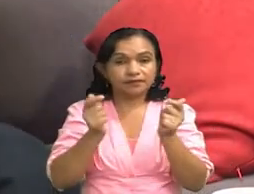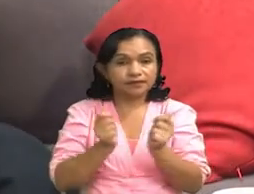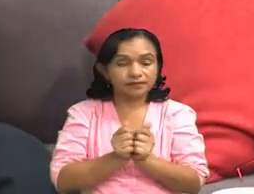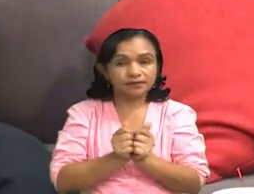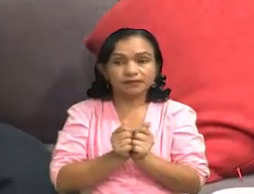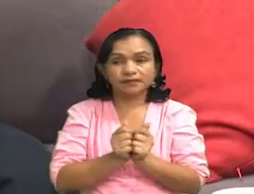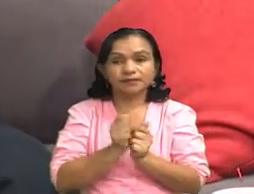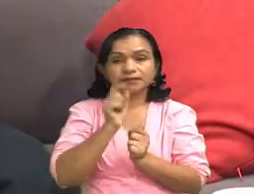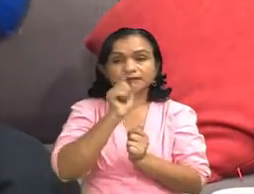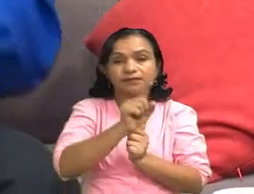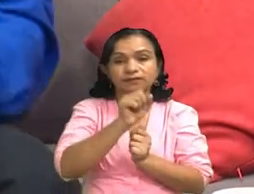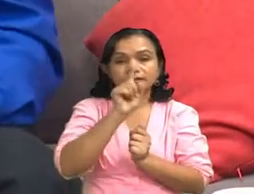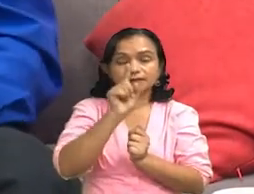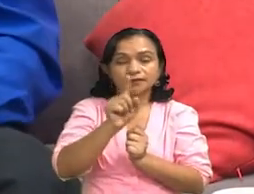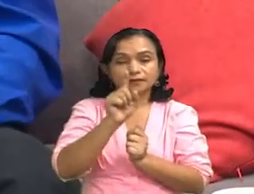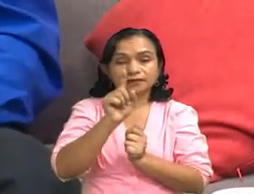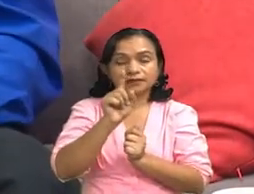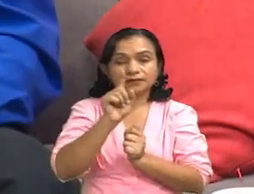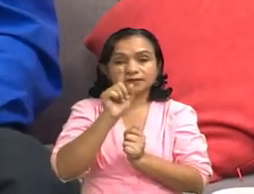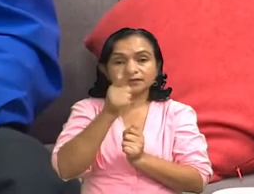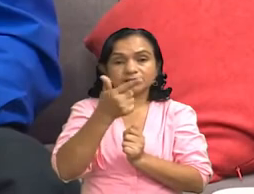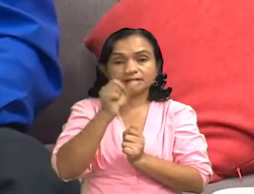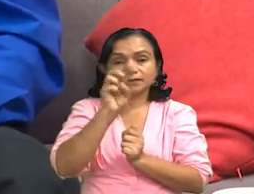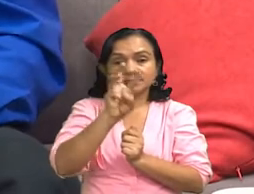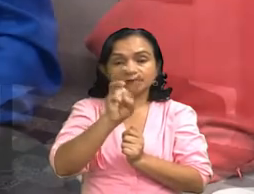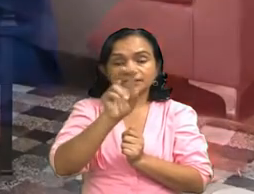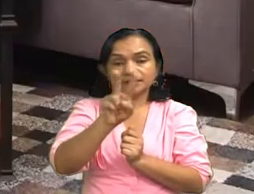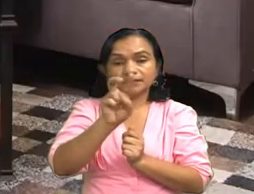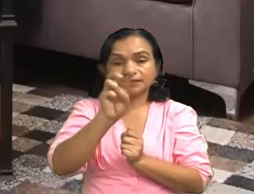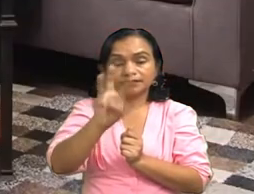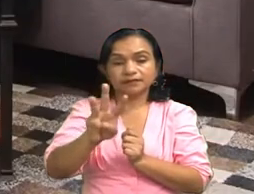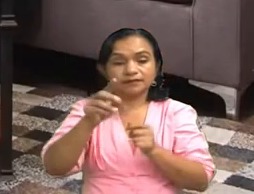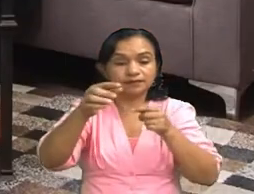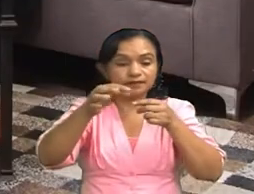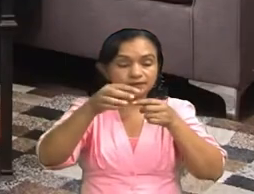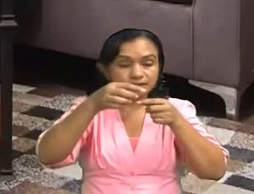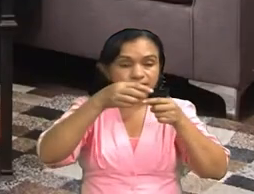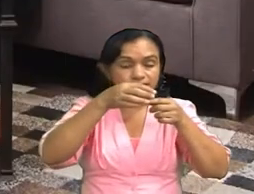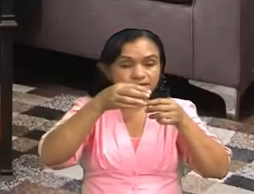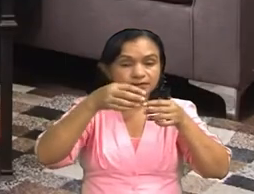diferente. 11.723 fincas.